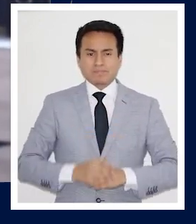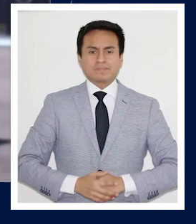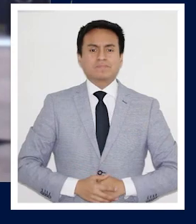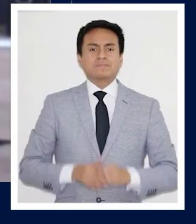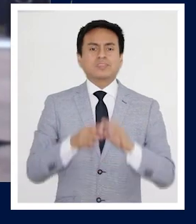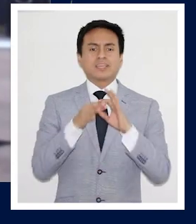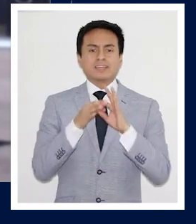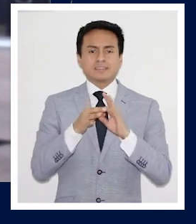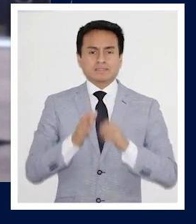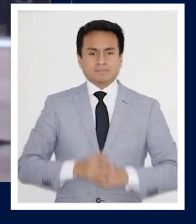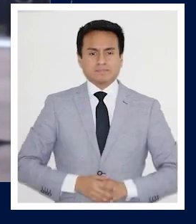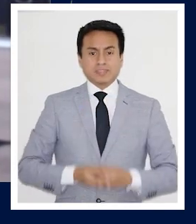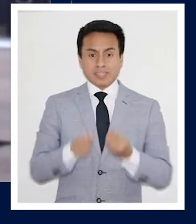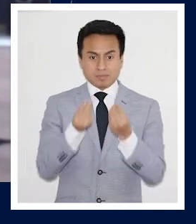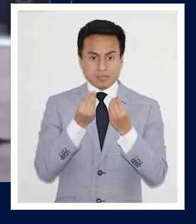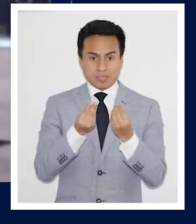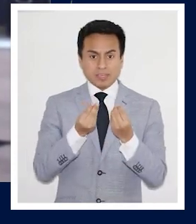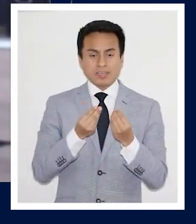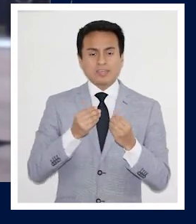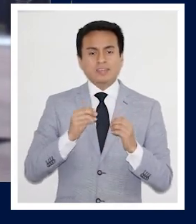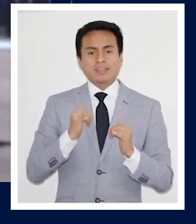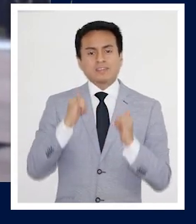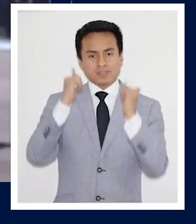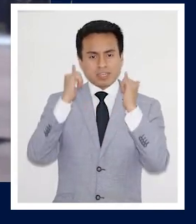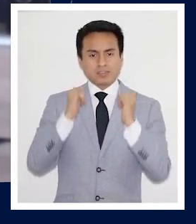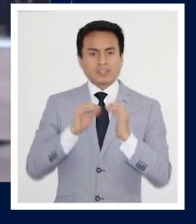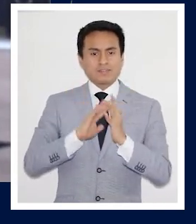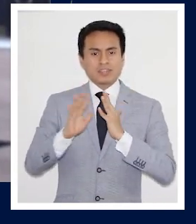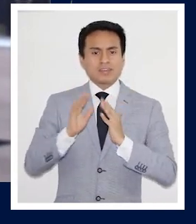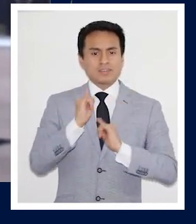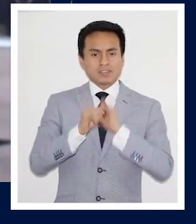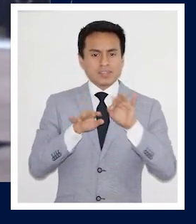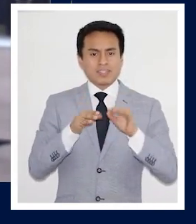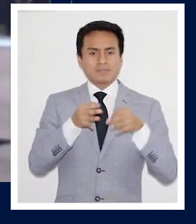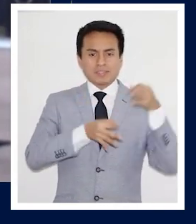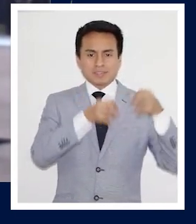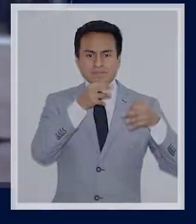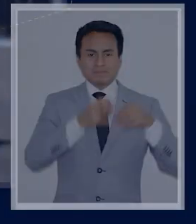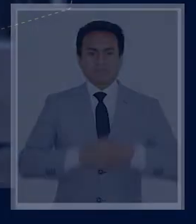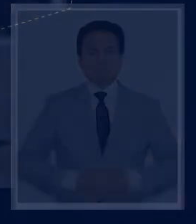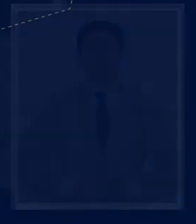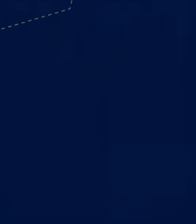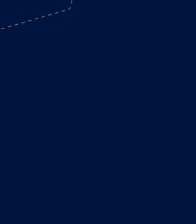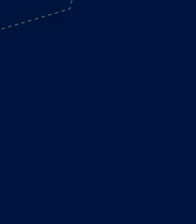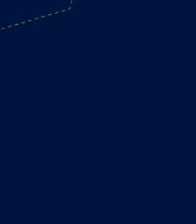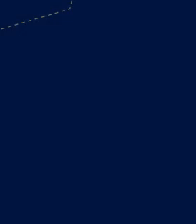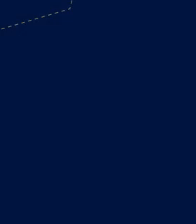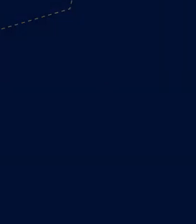Muchas gracias, que estén muy bien y que sigan disfrutando de esta Feria Virtual de Justicia.